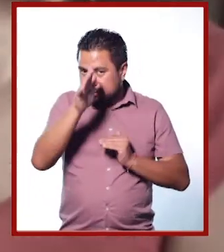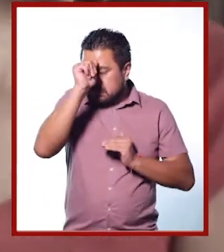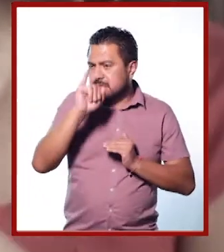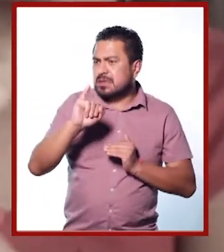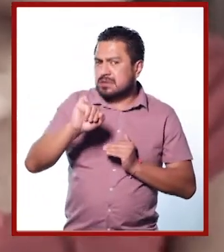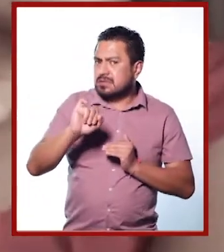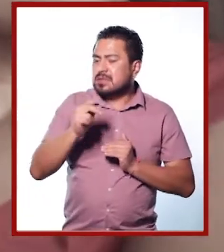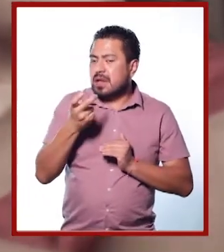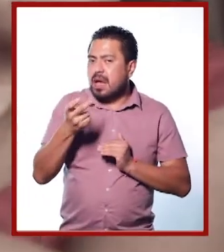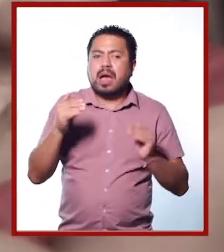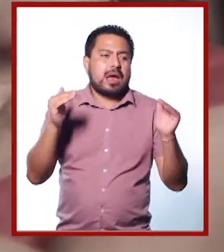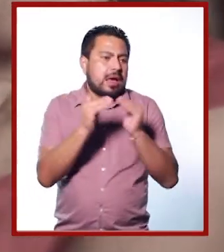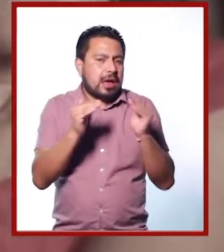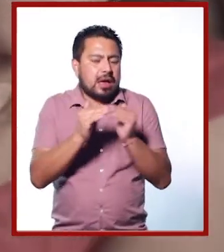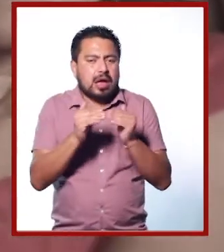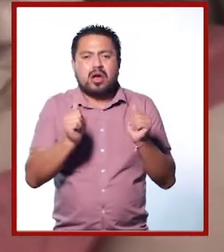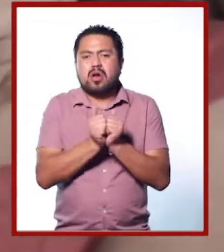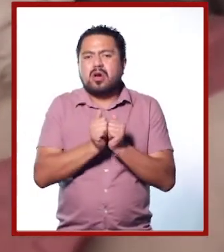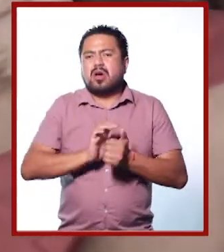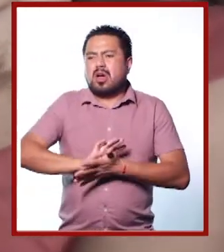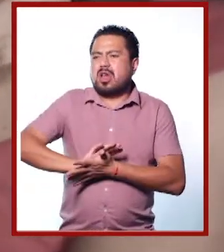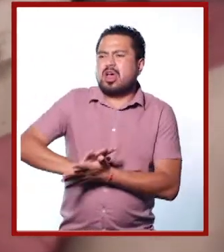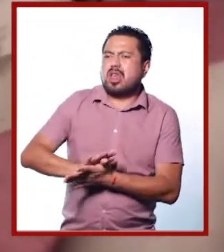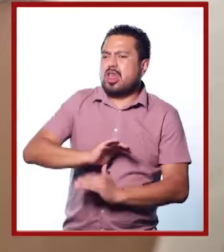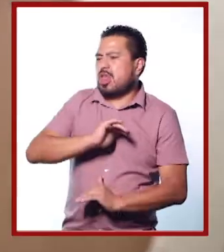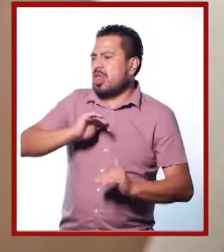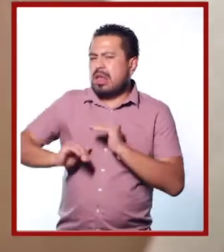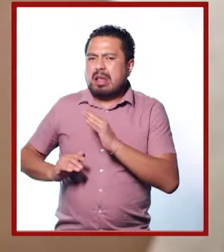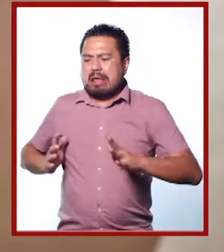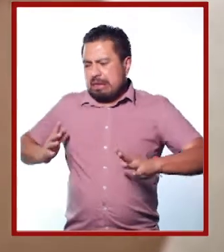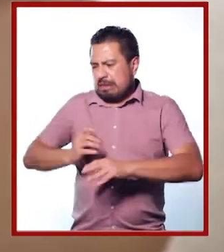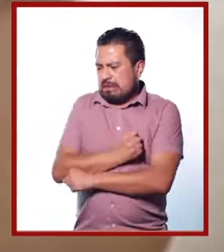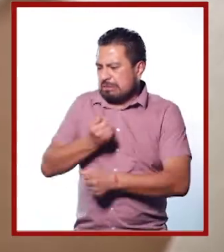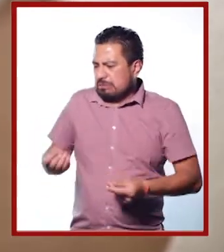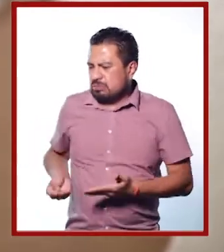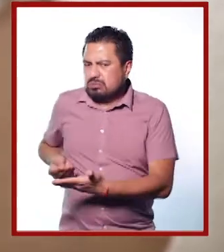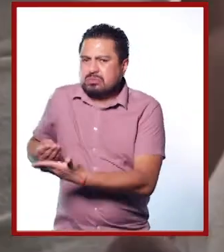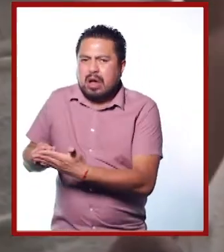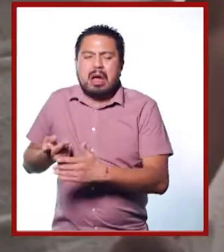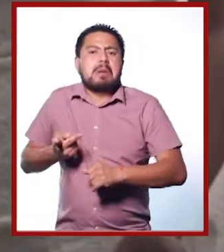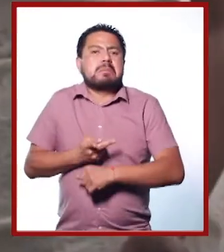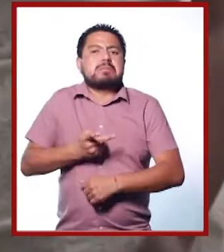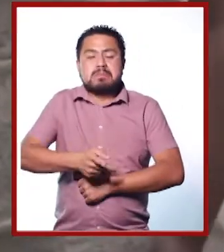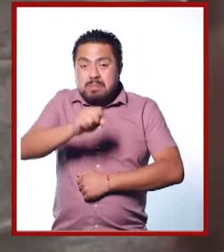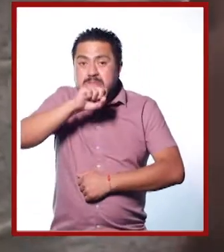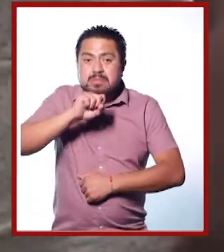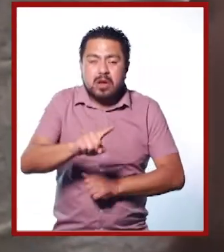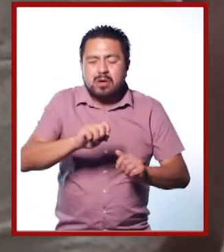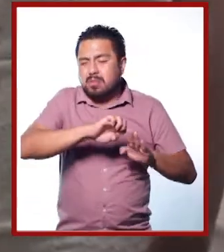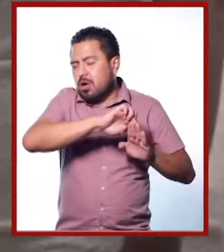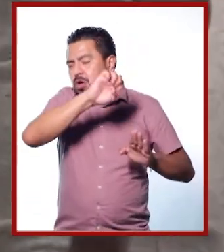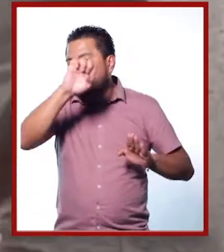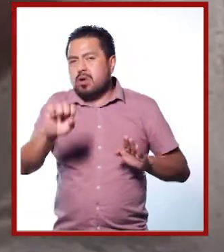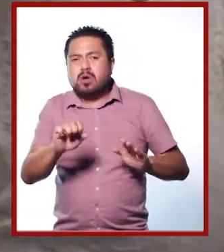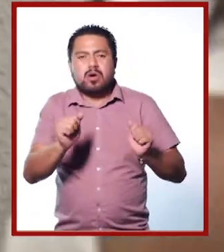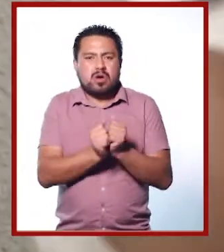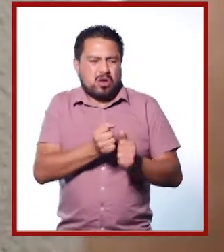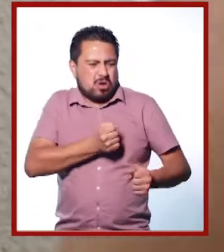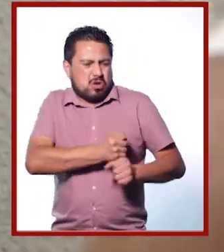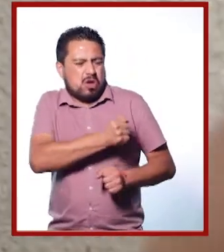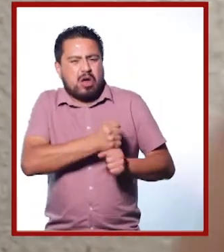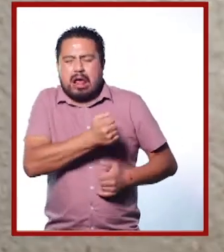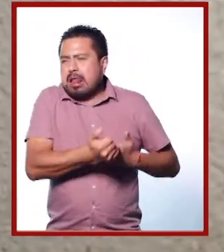acuerdo? Sí, así es, en la casa con las humillaciones, los apodos, sucede también mucho, por ejemplo, con estos